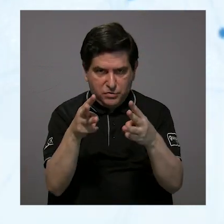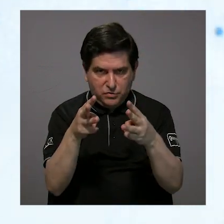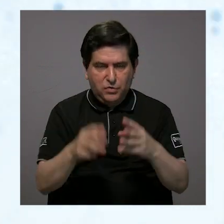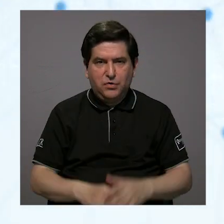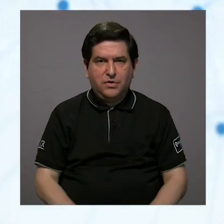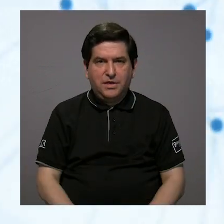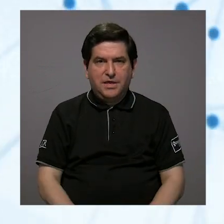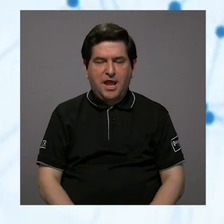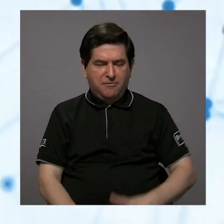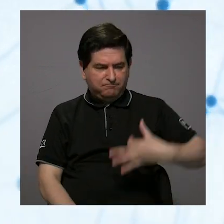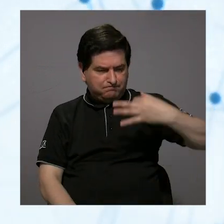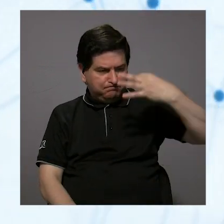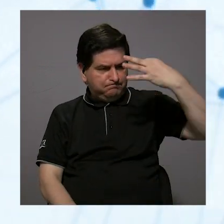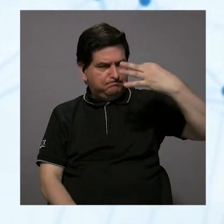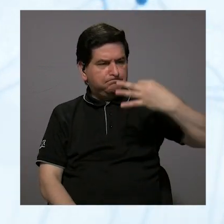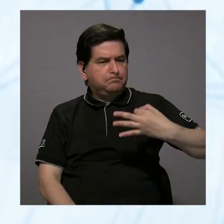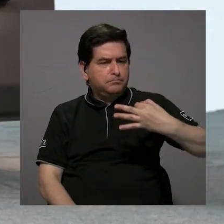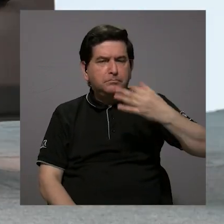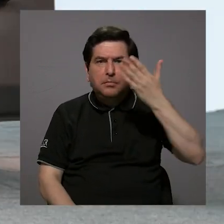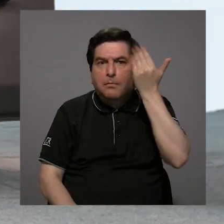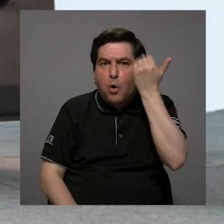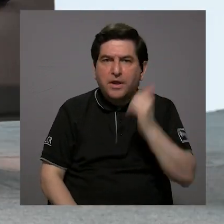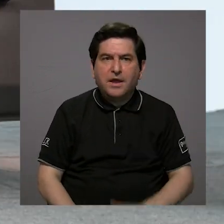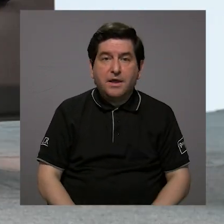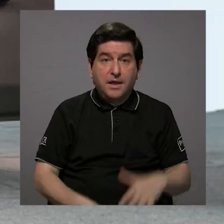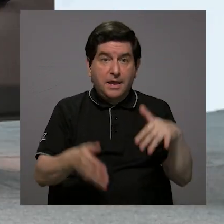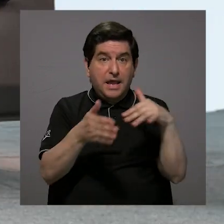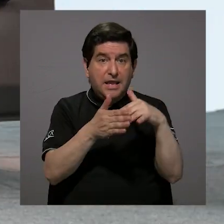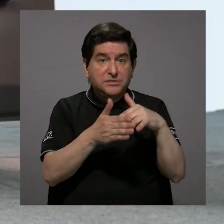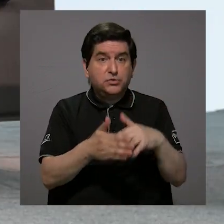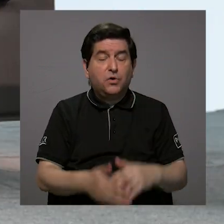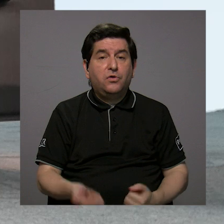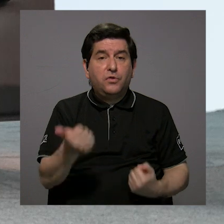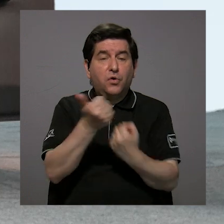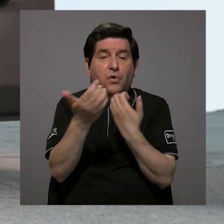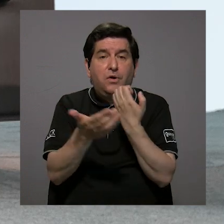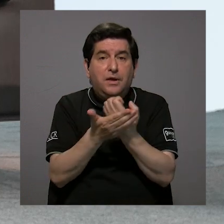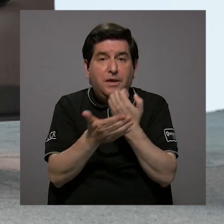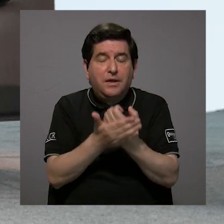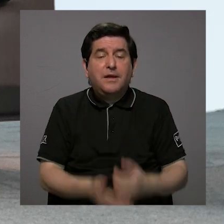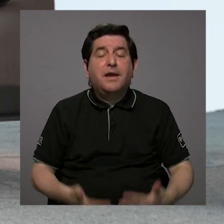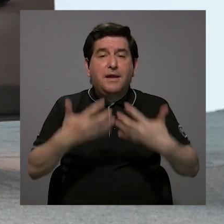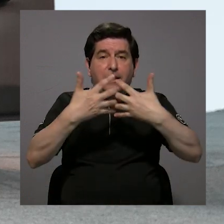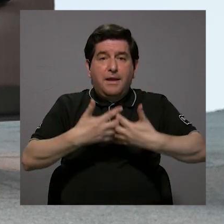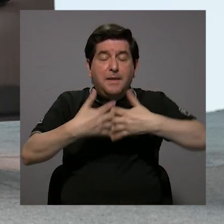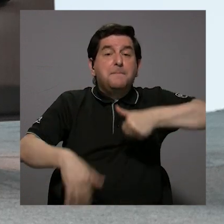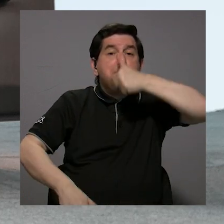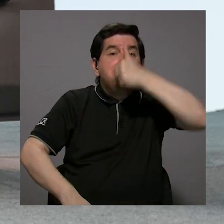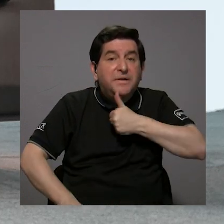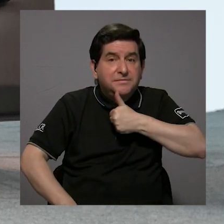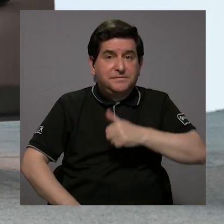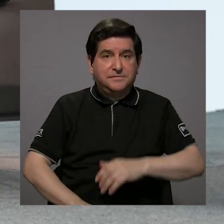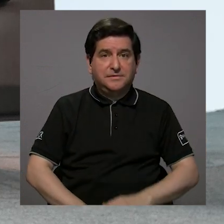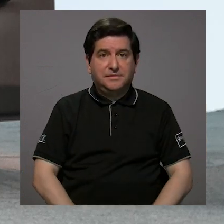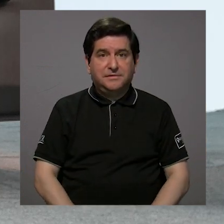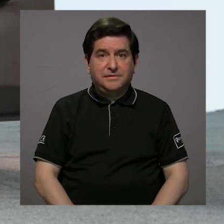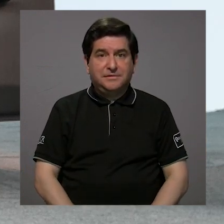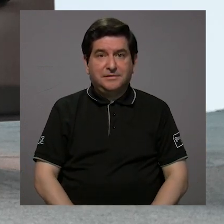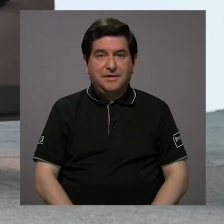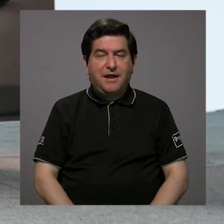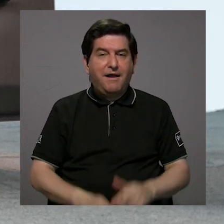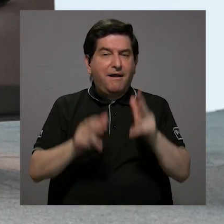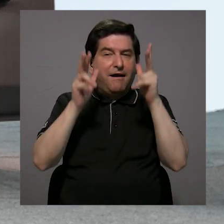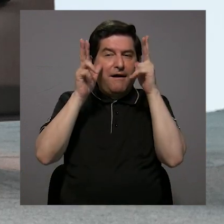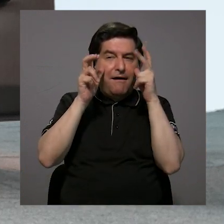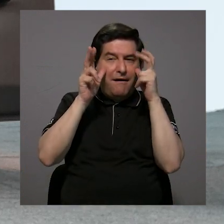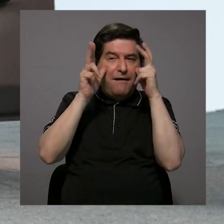metodología fuera muy sólida porque al ser un estudio patrocinado por una empresa privada, pues hay